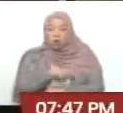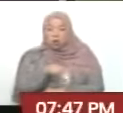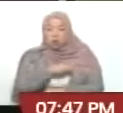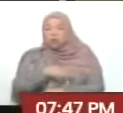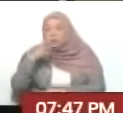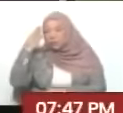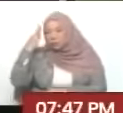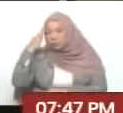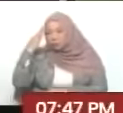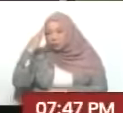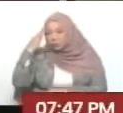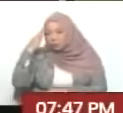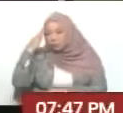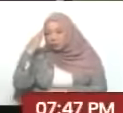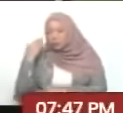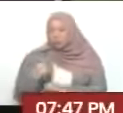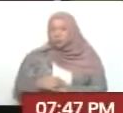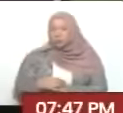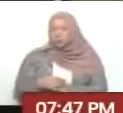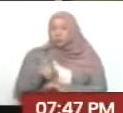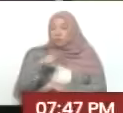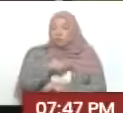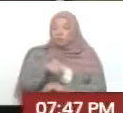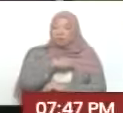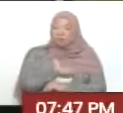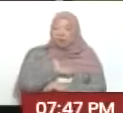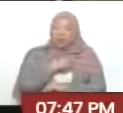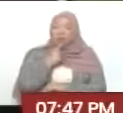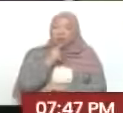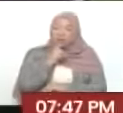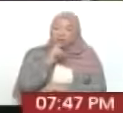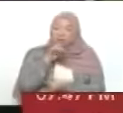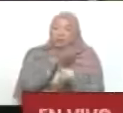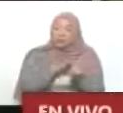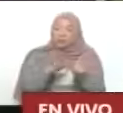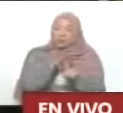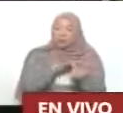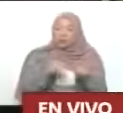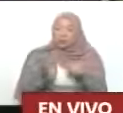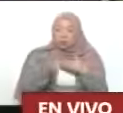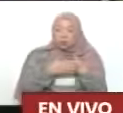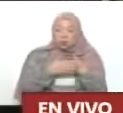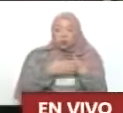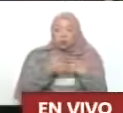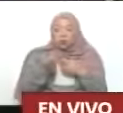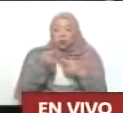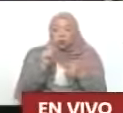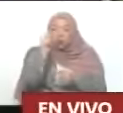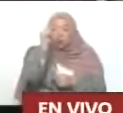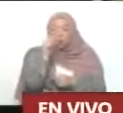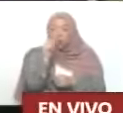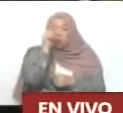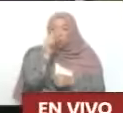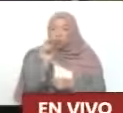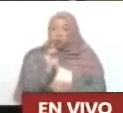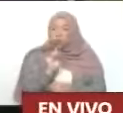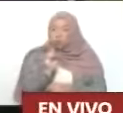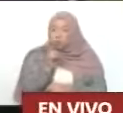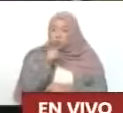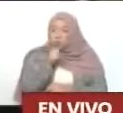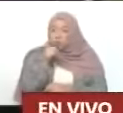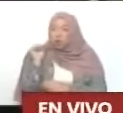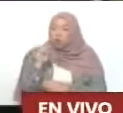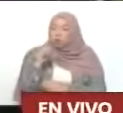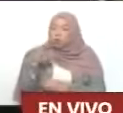bien. Las calles es donde los conflictos no se cierran en los parlamentos, no se parlamentarizan. Las calles es